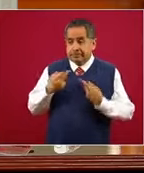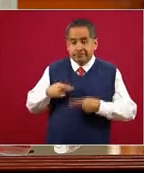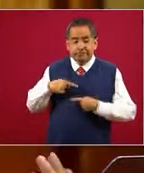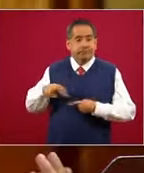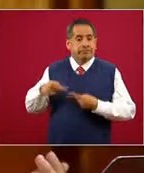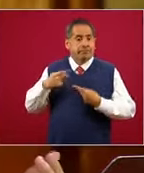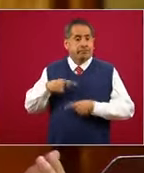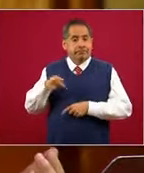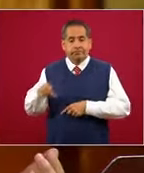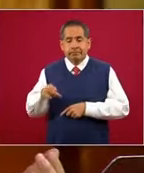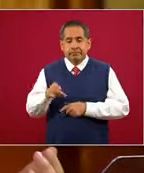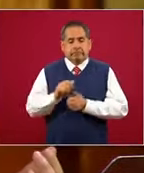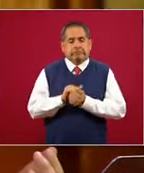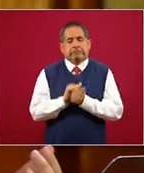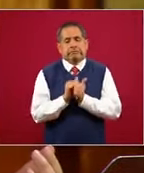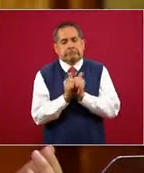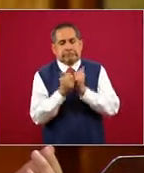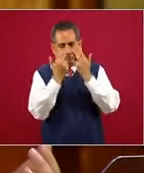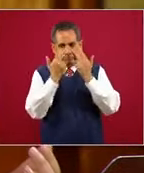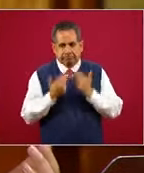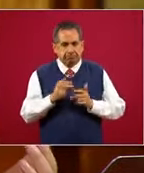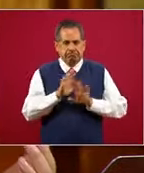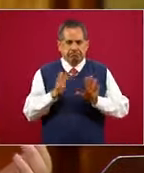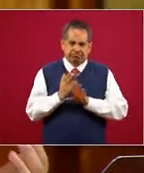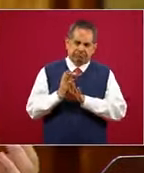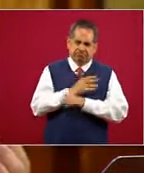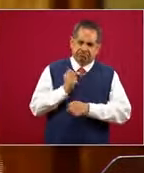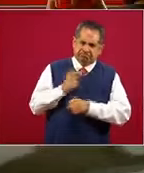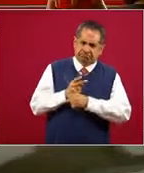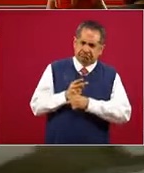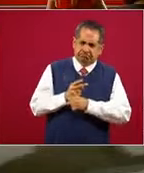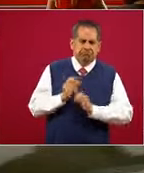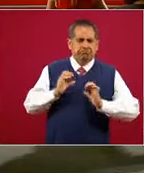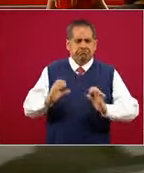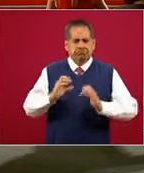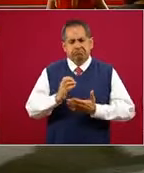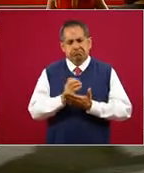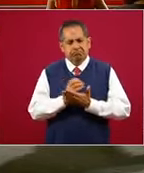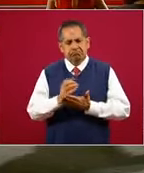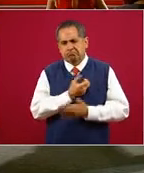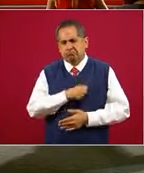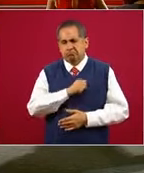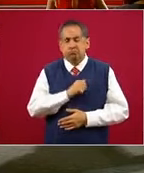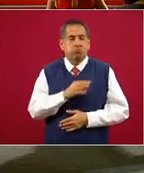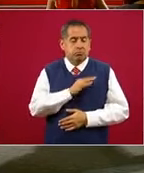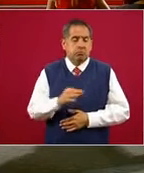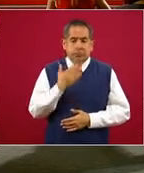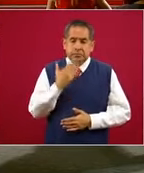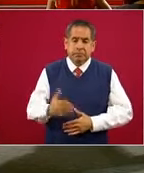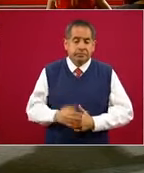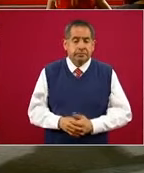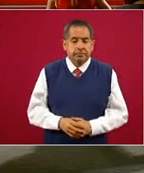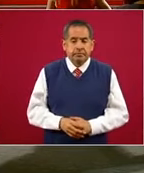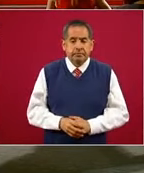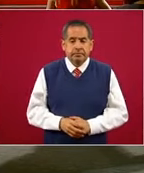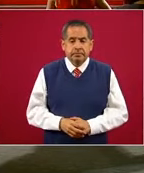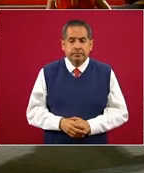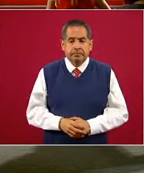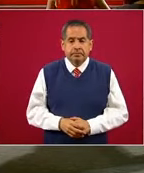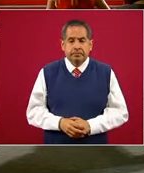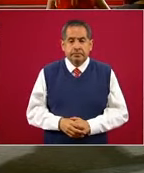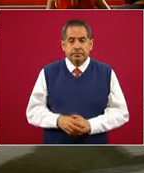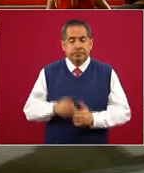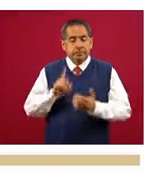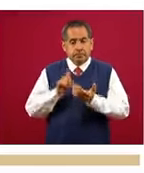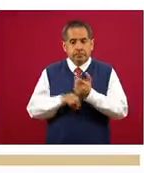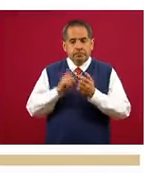desarrolle todas las complicaciones que hablábamos al inicio. Si me pasas la siguiente, por favor. Dentro de